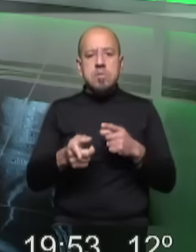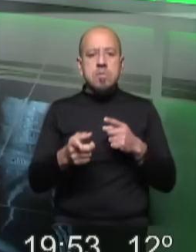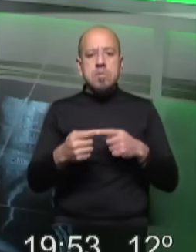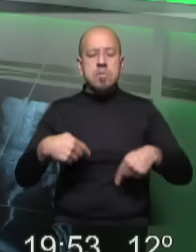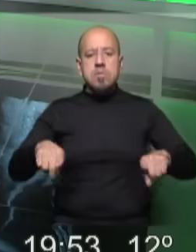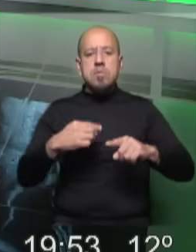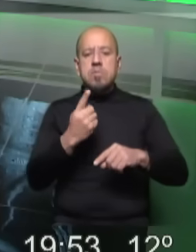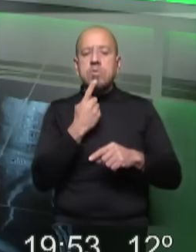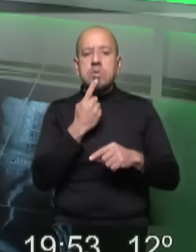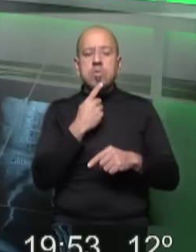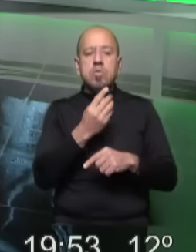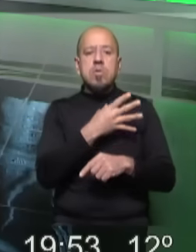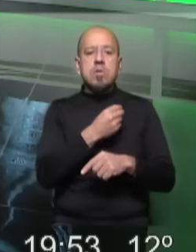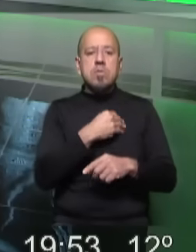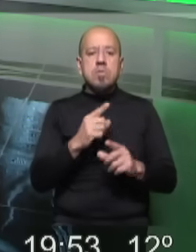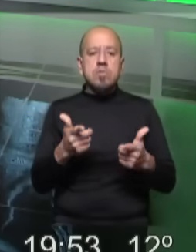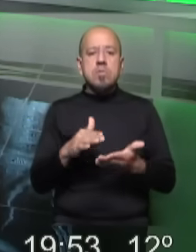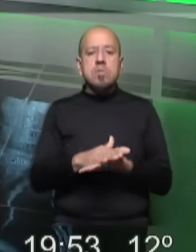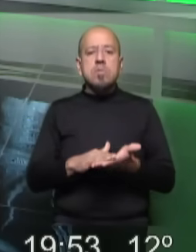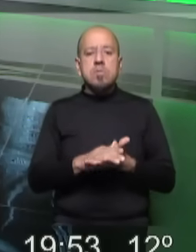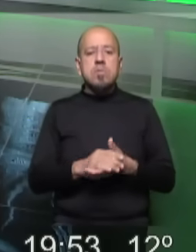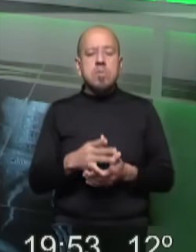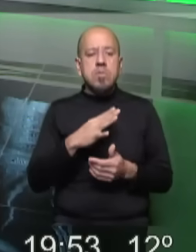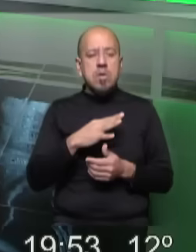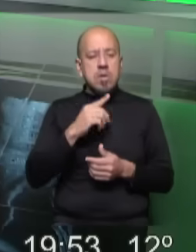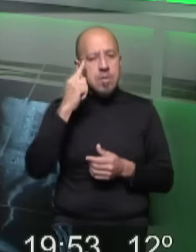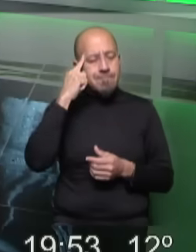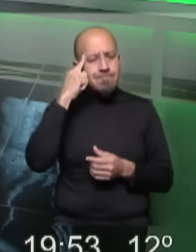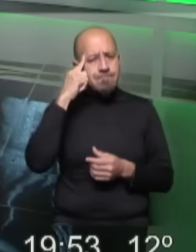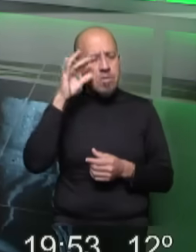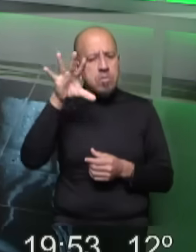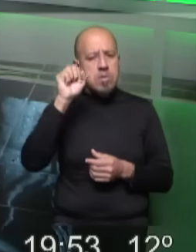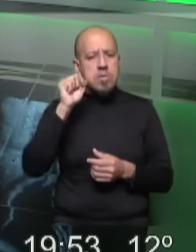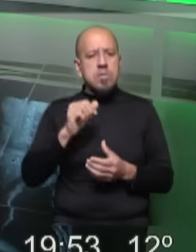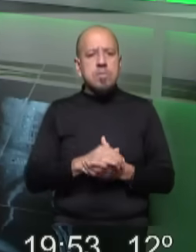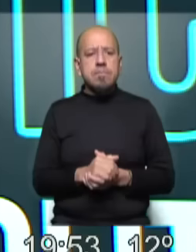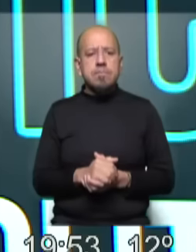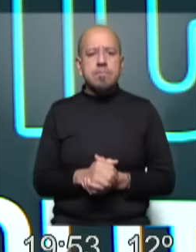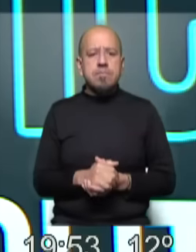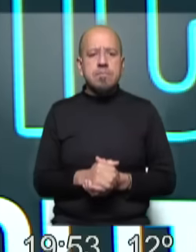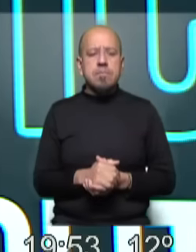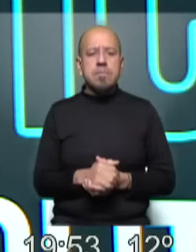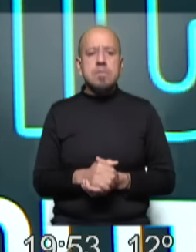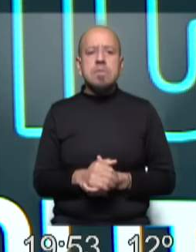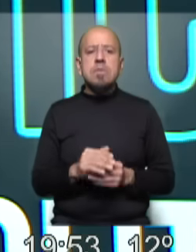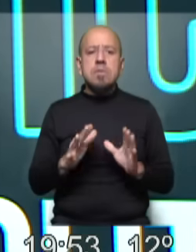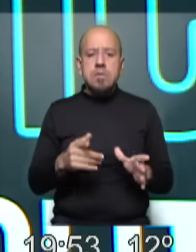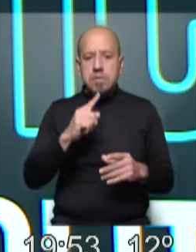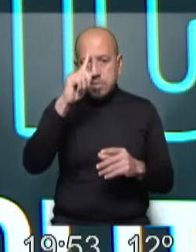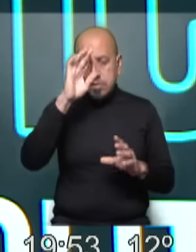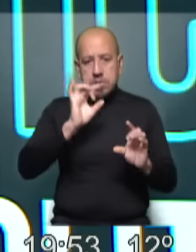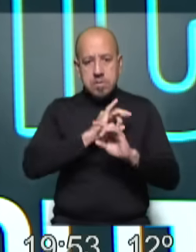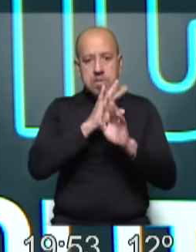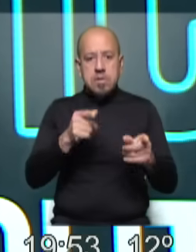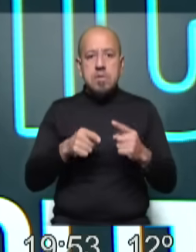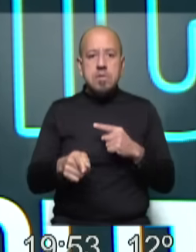nacional y del gobierno en general Cómo hay que entender ese silencio parcial Bueno creo que es eh es claro que el silencio lo que